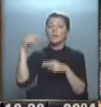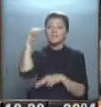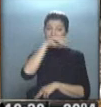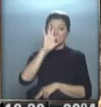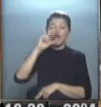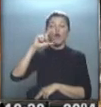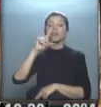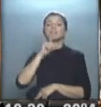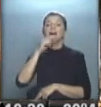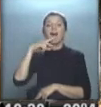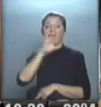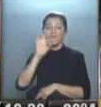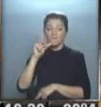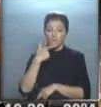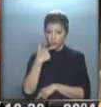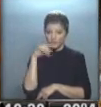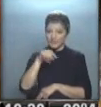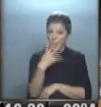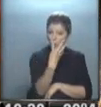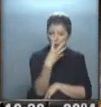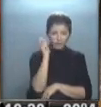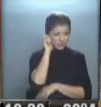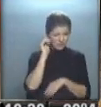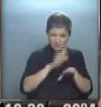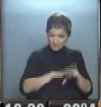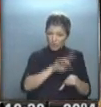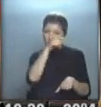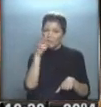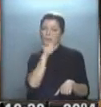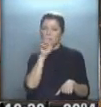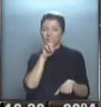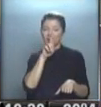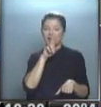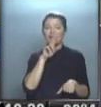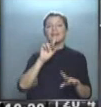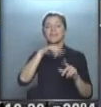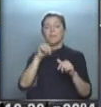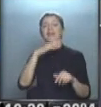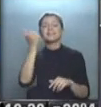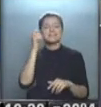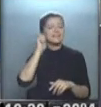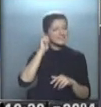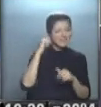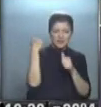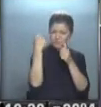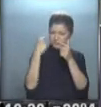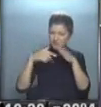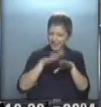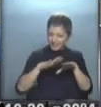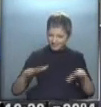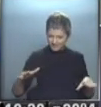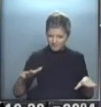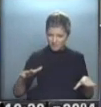4 años. Otra, una nena de 5 años también, una percusionista muy novela, y 2 niños de 6 años, otros de 8 años, de 10 años.